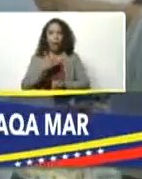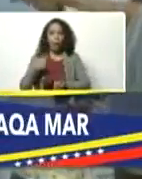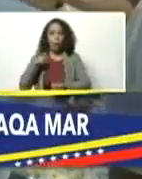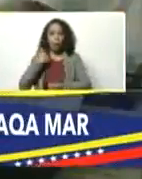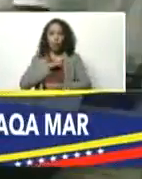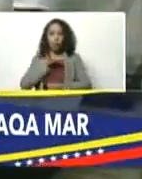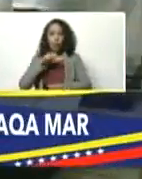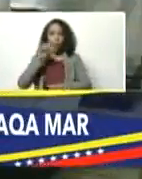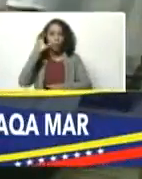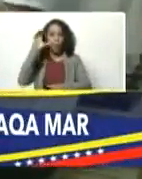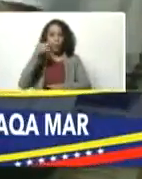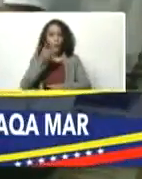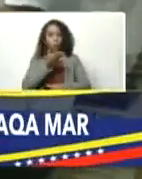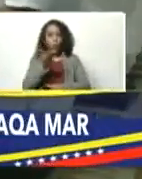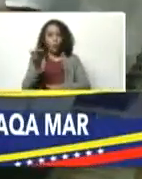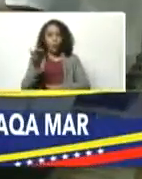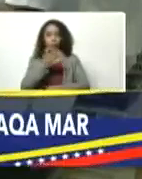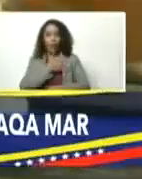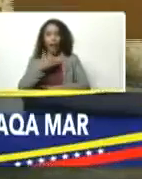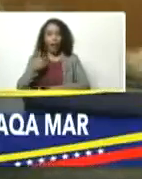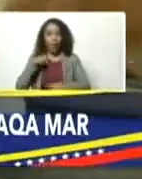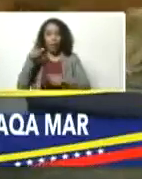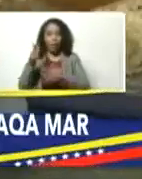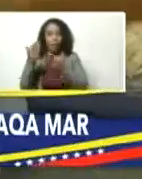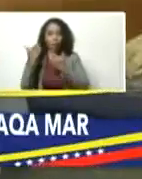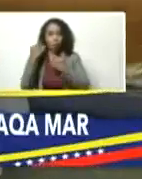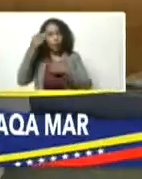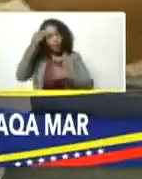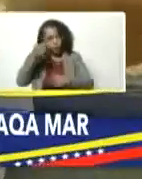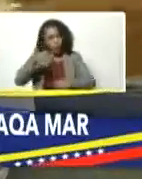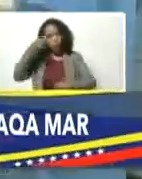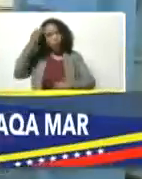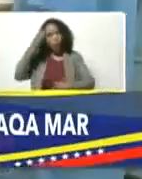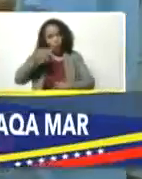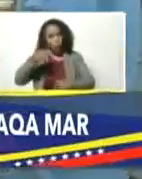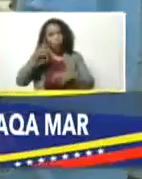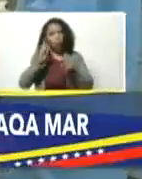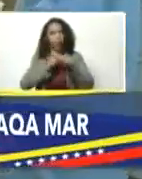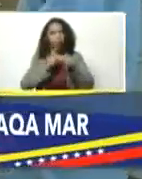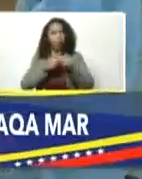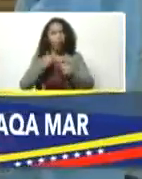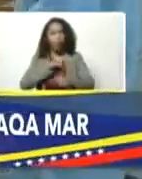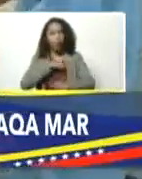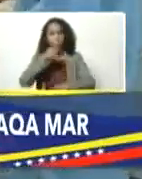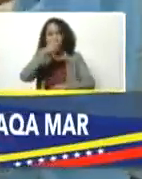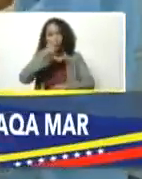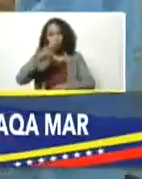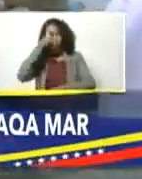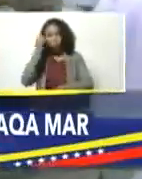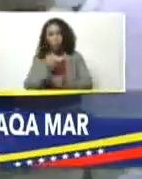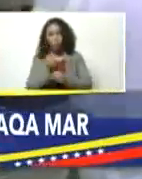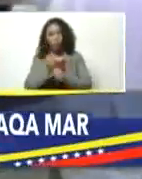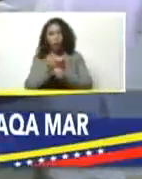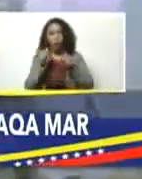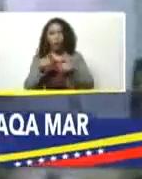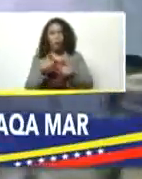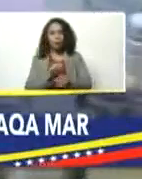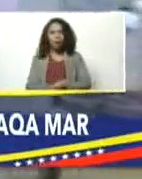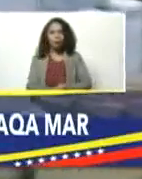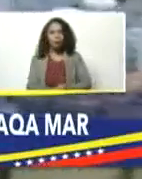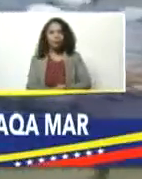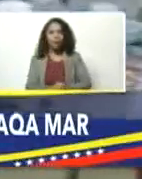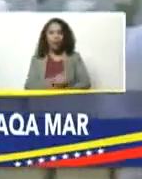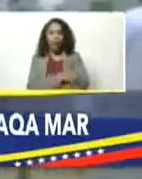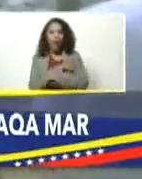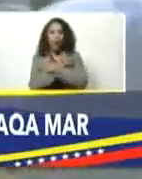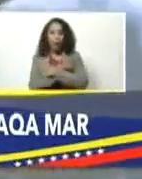creemos en ustedes, creemos en este apoyo, creemos en nuestros empleados, creemos en nuestra patria. Fuerte abrazo